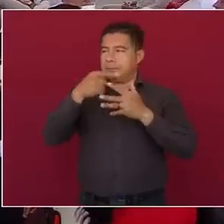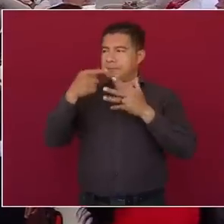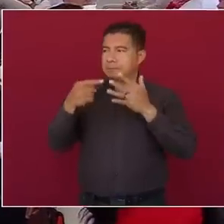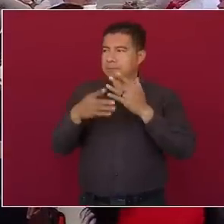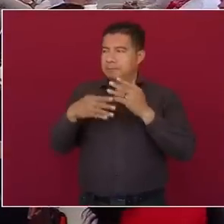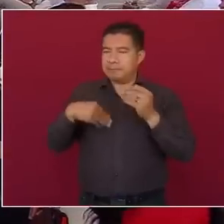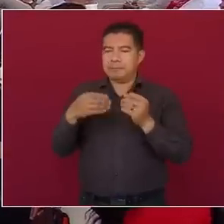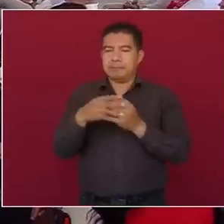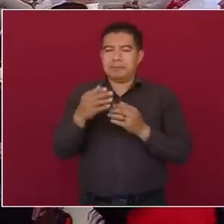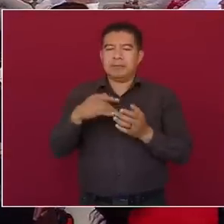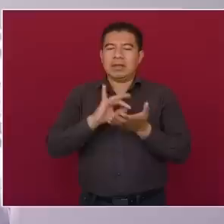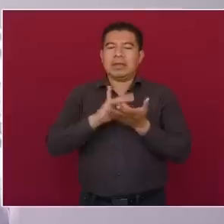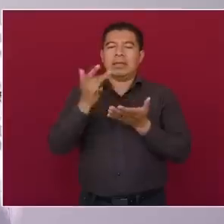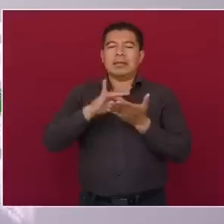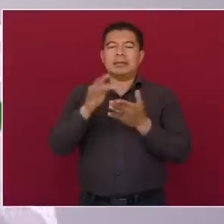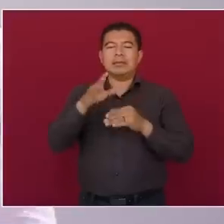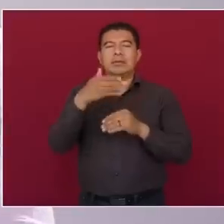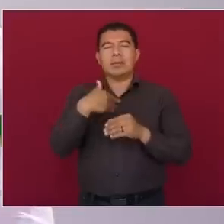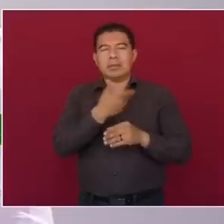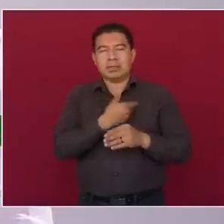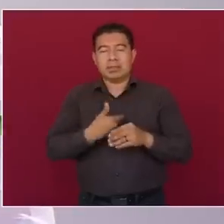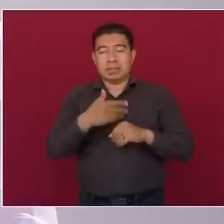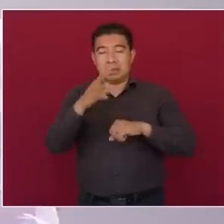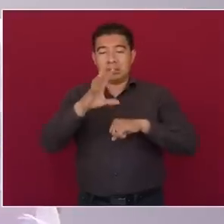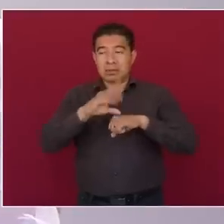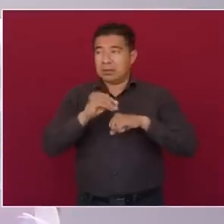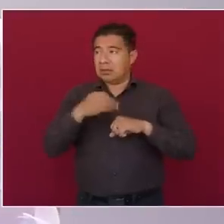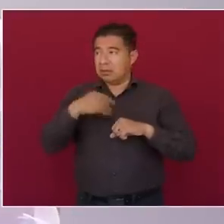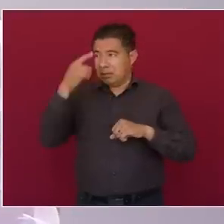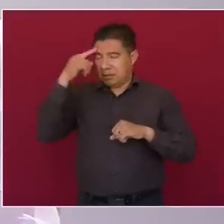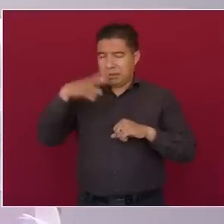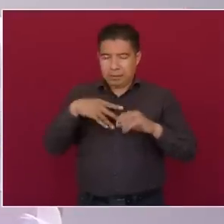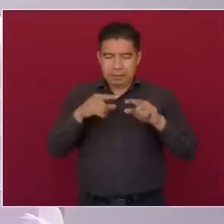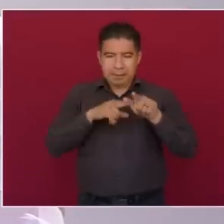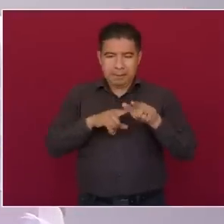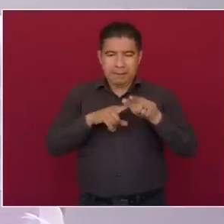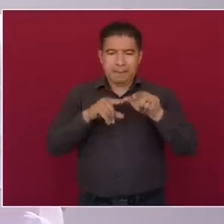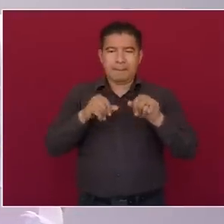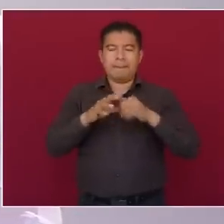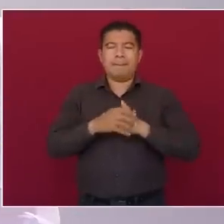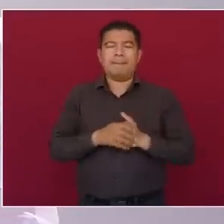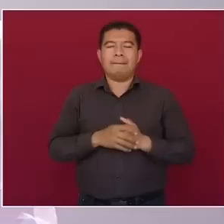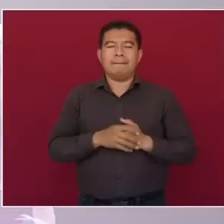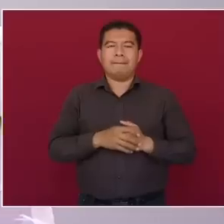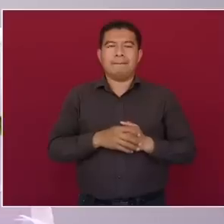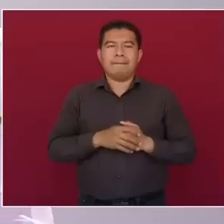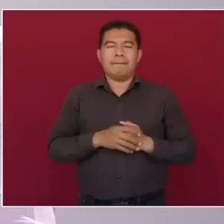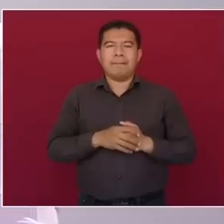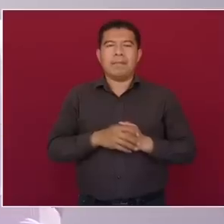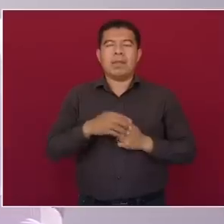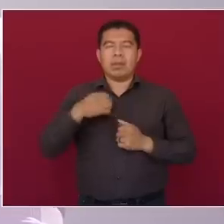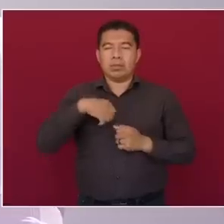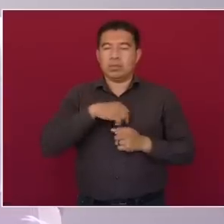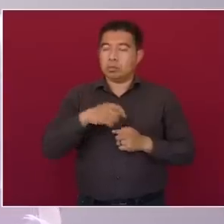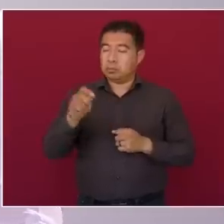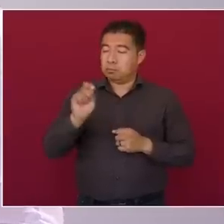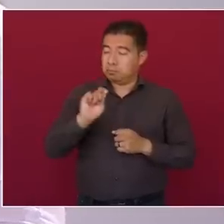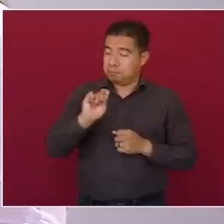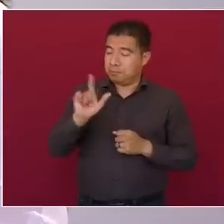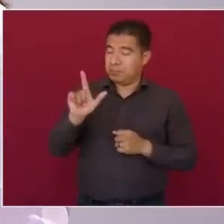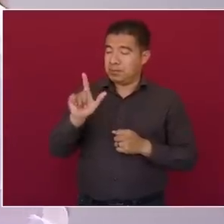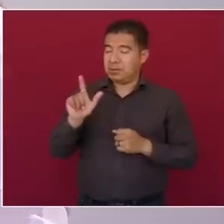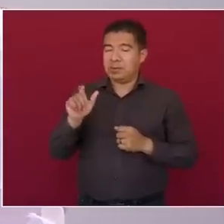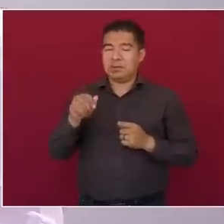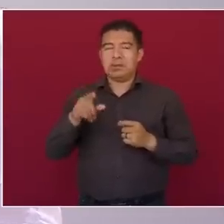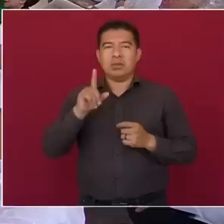señor presidente, por todo su apoyo, confianza y respaldo. Como profesionista y sobre todo